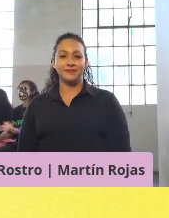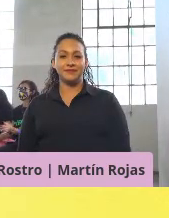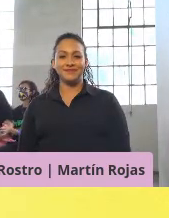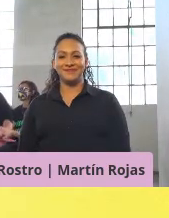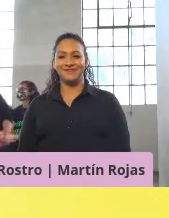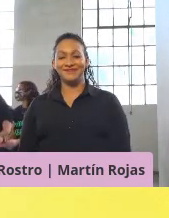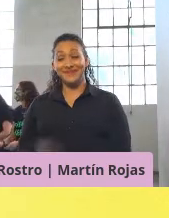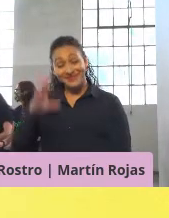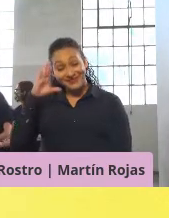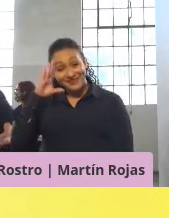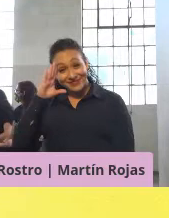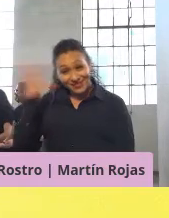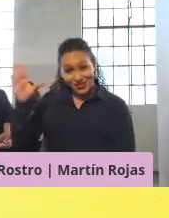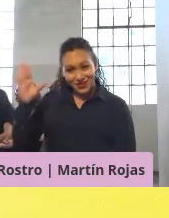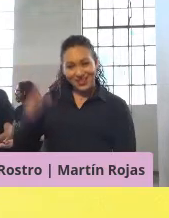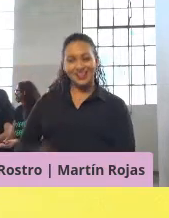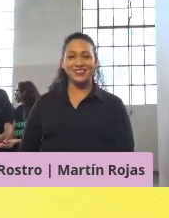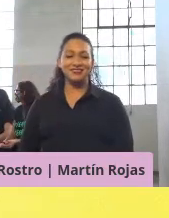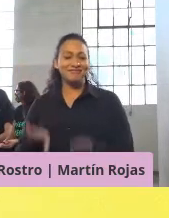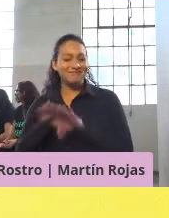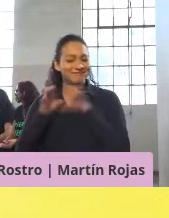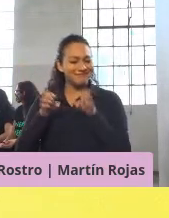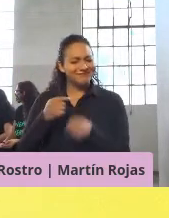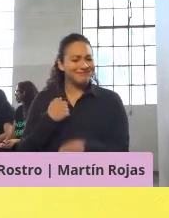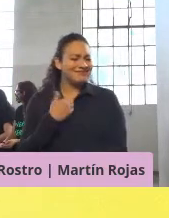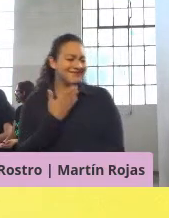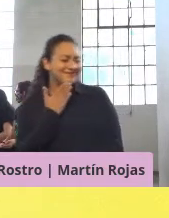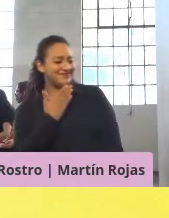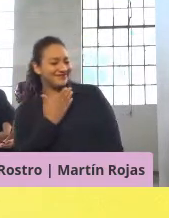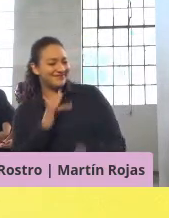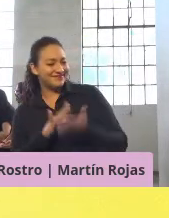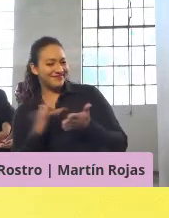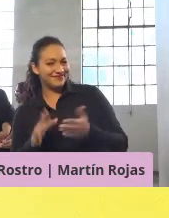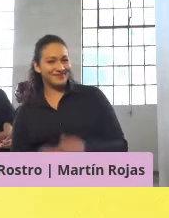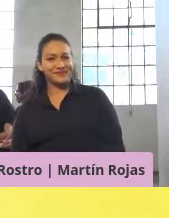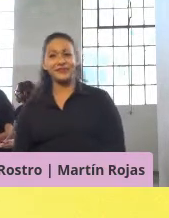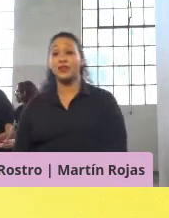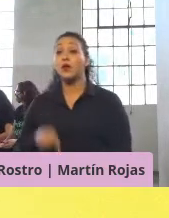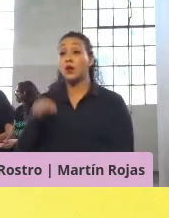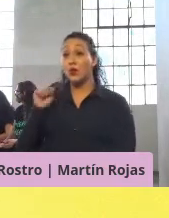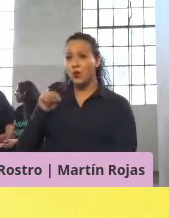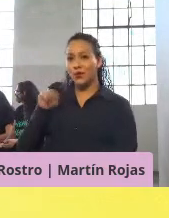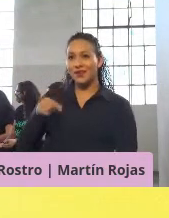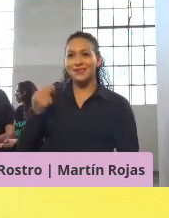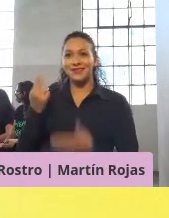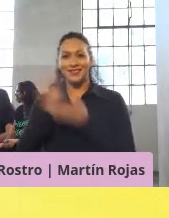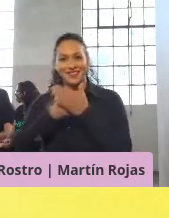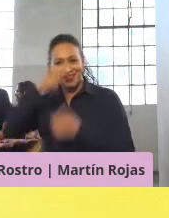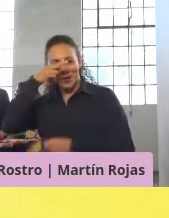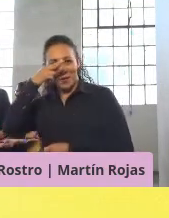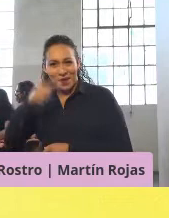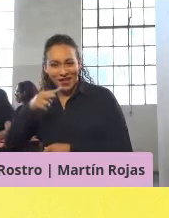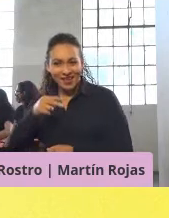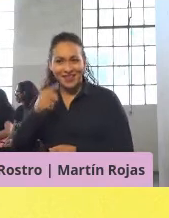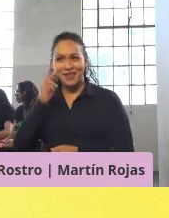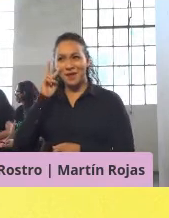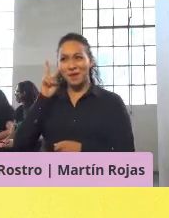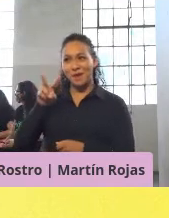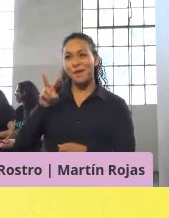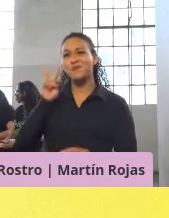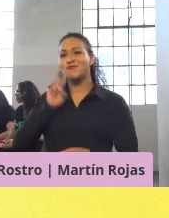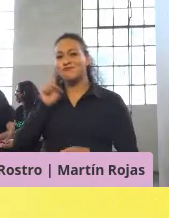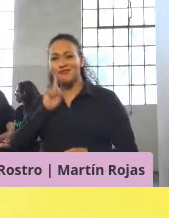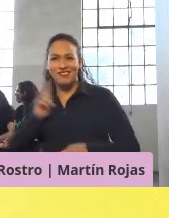Alice. Hola. ¿Cómo andamos? Yo creo que ya Diseño Mexicana se va a hartar de mi cara porque estoy todos los días, pero